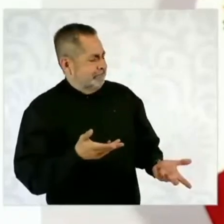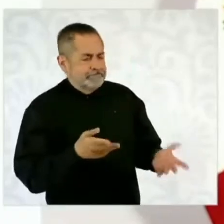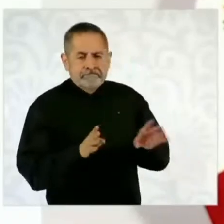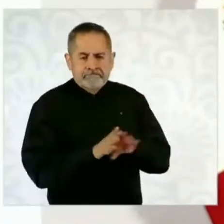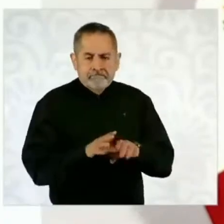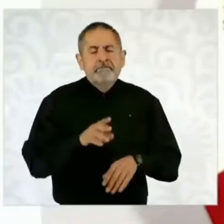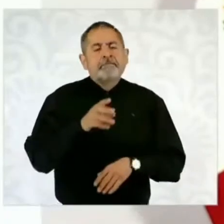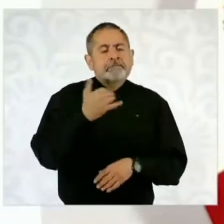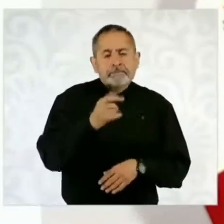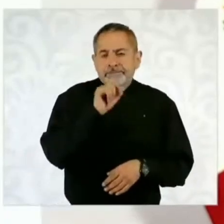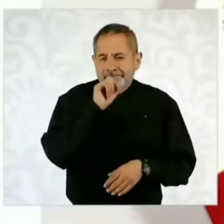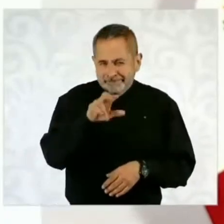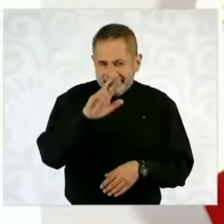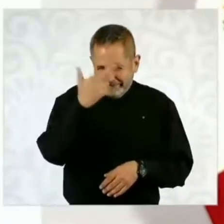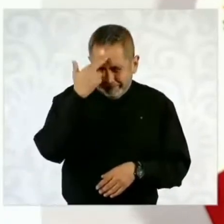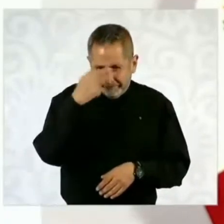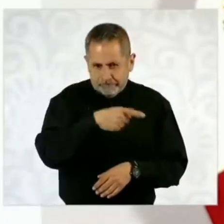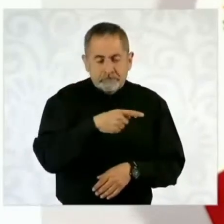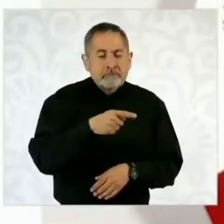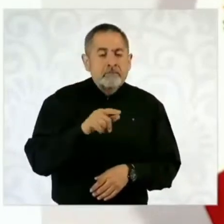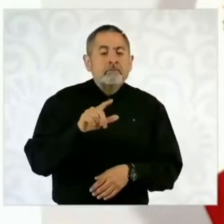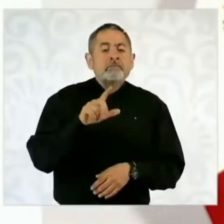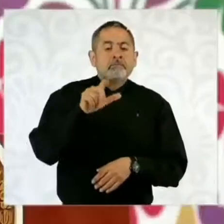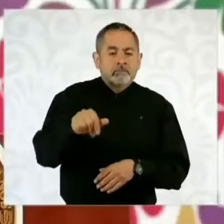hubo una siguiente reforma